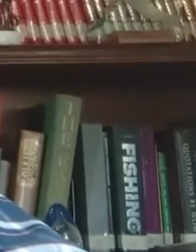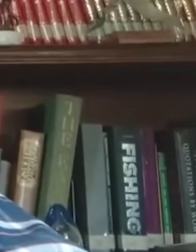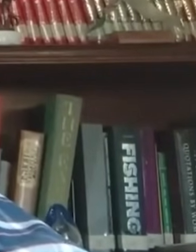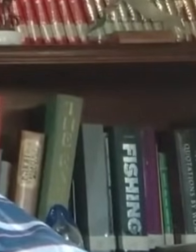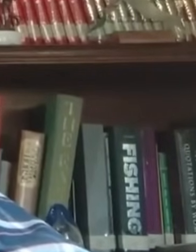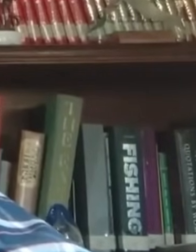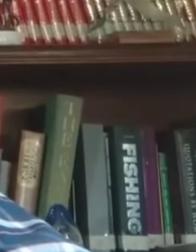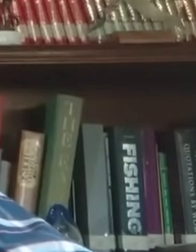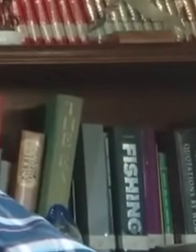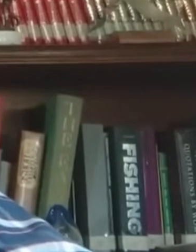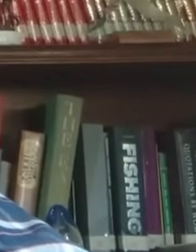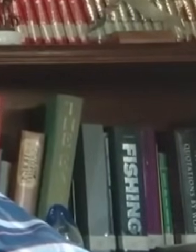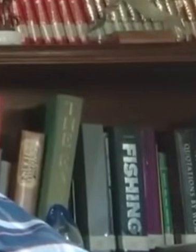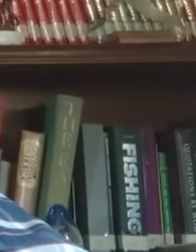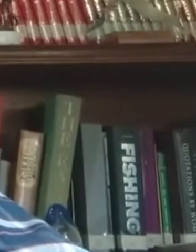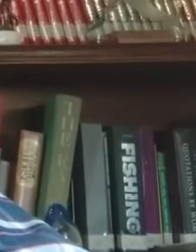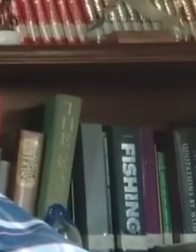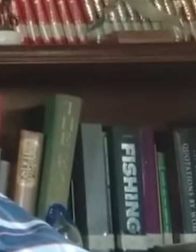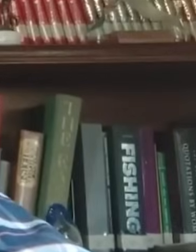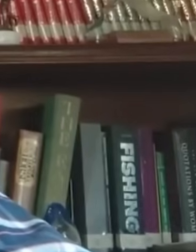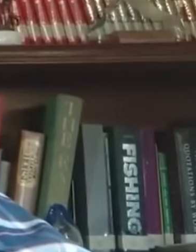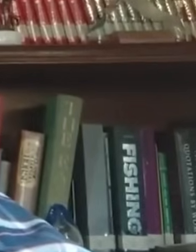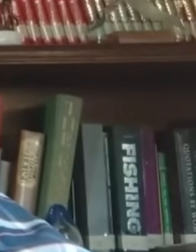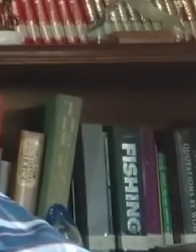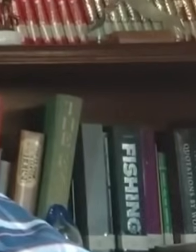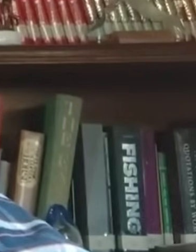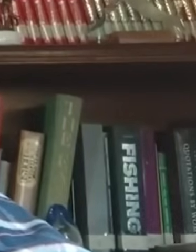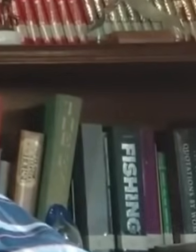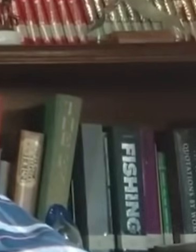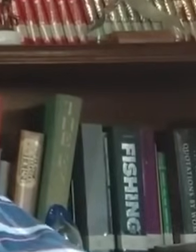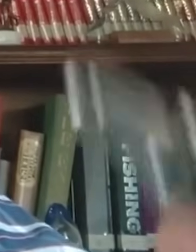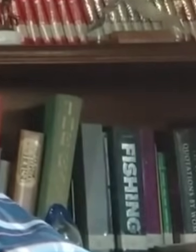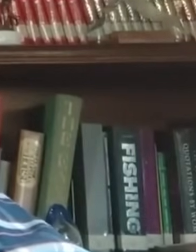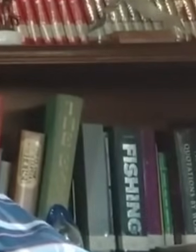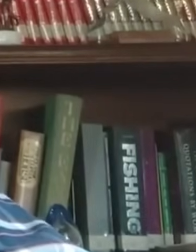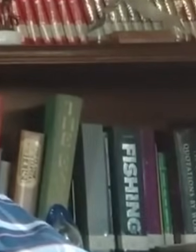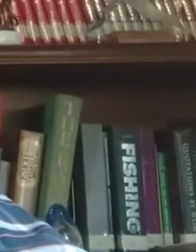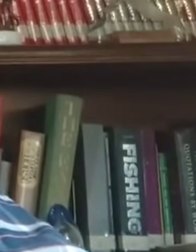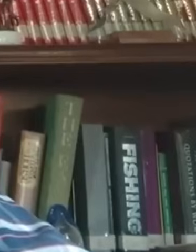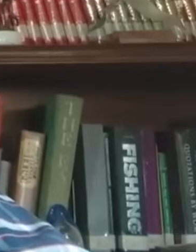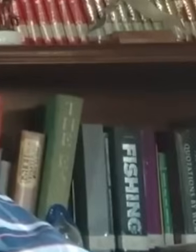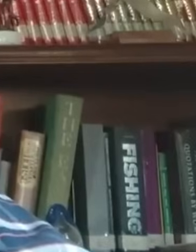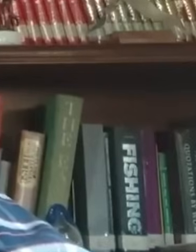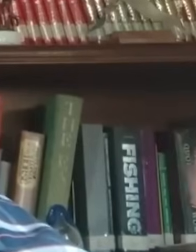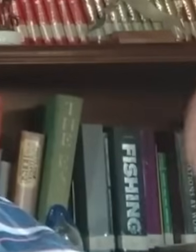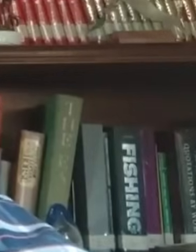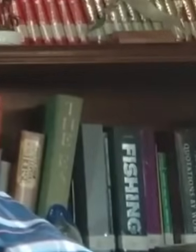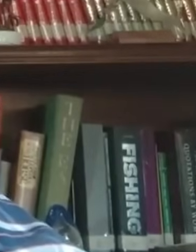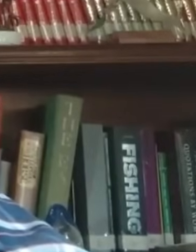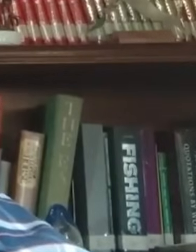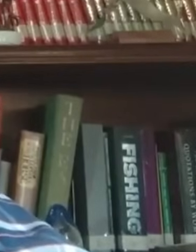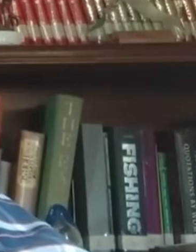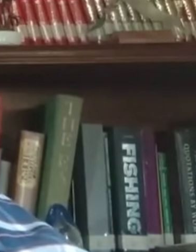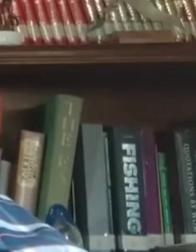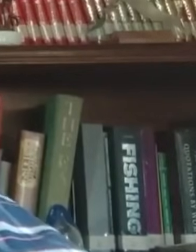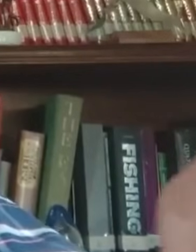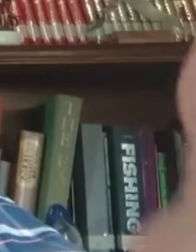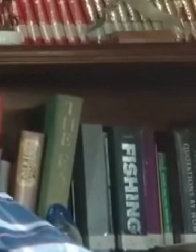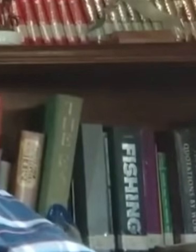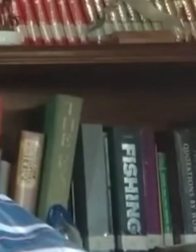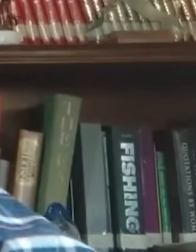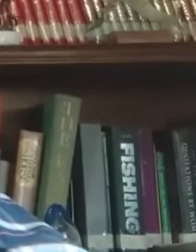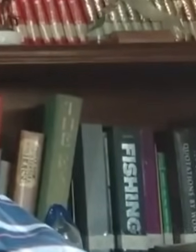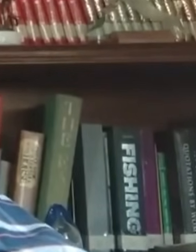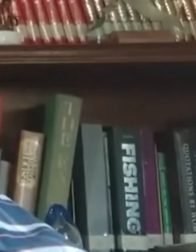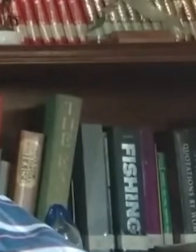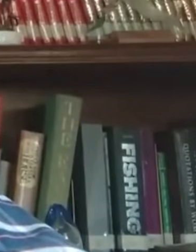nuestro país. Por esto se abrió una plataforma para que te registres y con esto puedas votar,